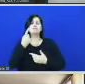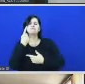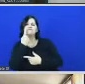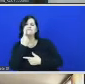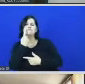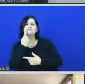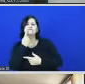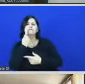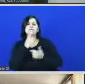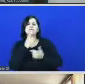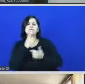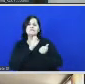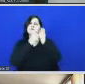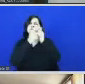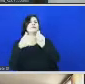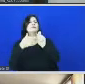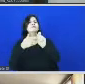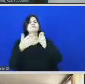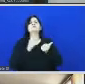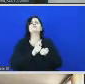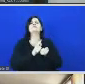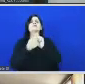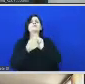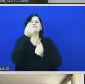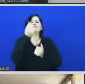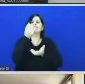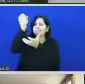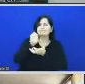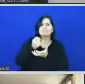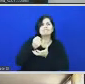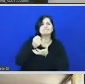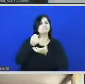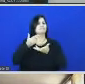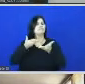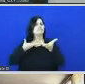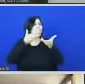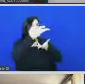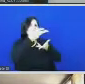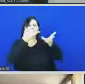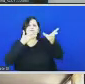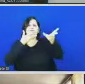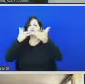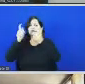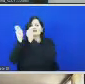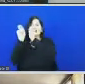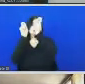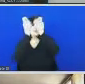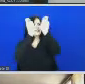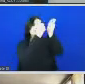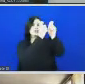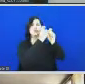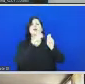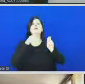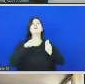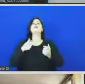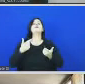dando los recursos, ¿verdad? Estamos tratando de financiar de forma más directa a las